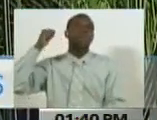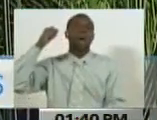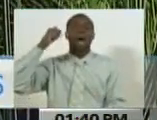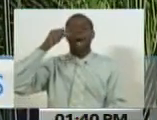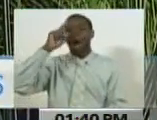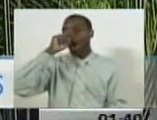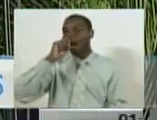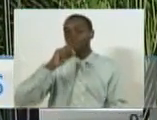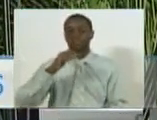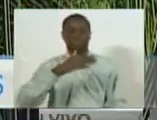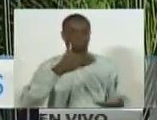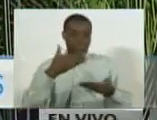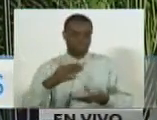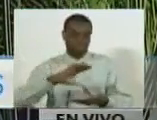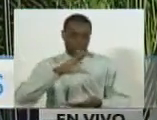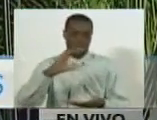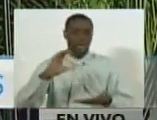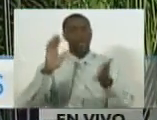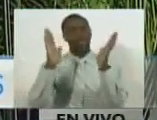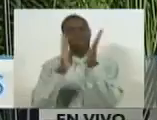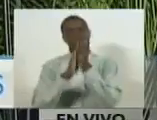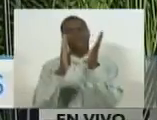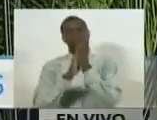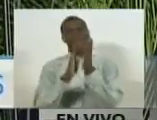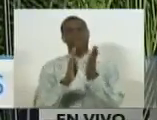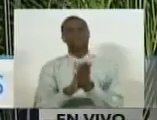Y gracias que puedo...